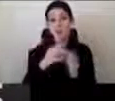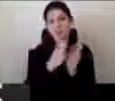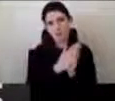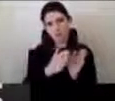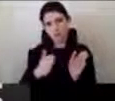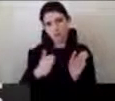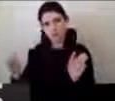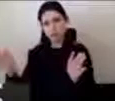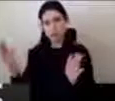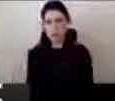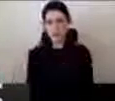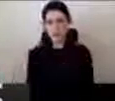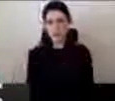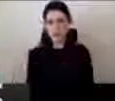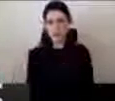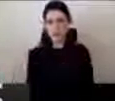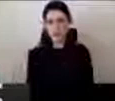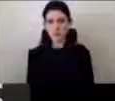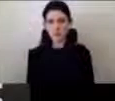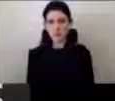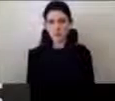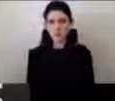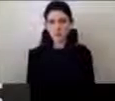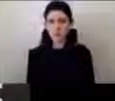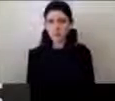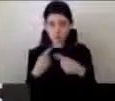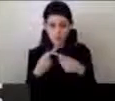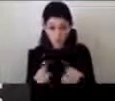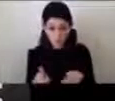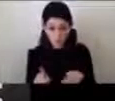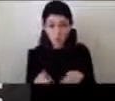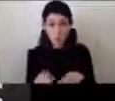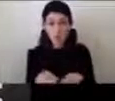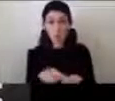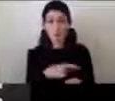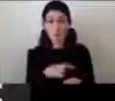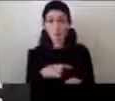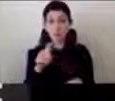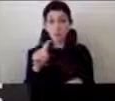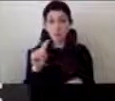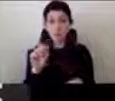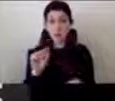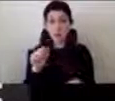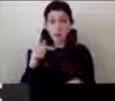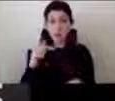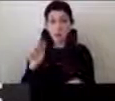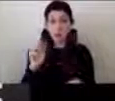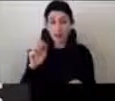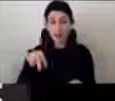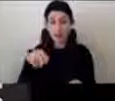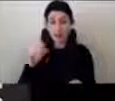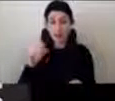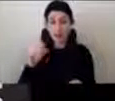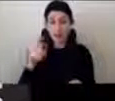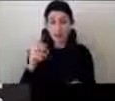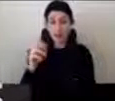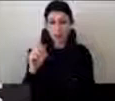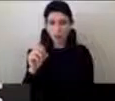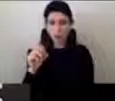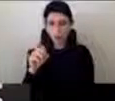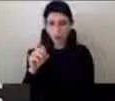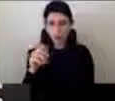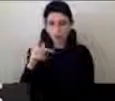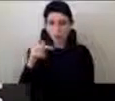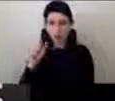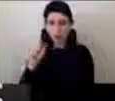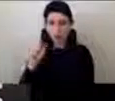prolongada. Otros títulos que recomiendo en este género son el Takenoko, el Carcassonne, Stone Age y Catán, que